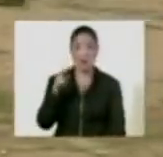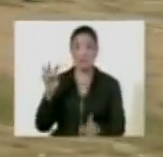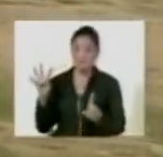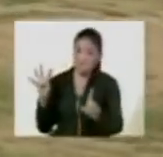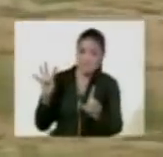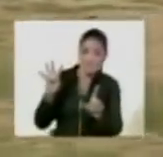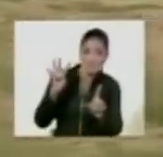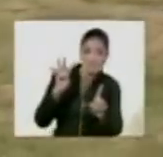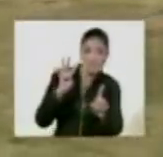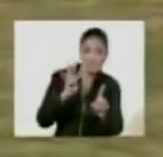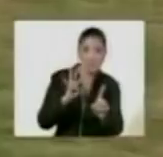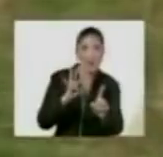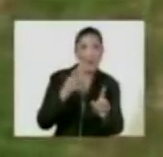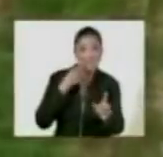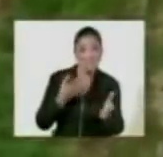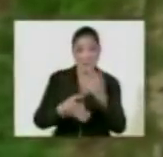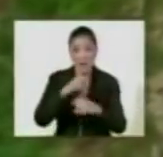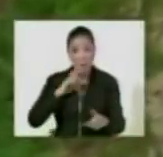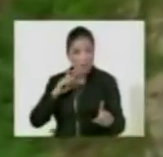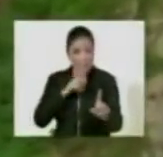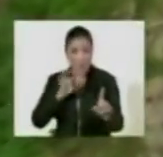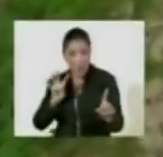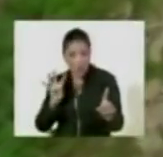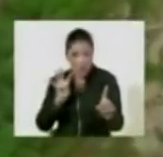de las tropas enemigas.